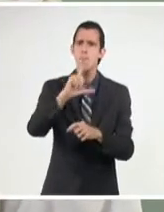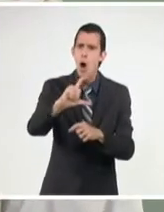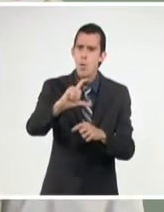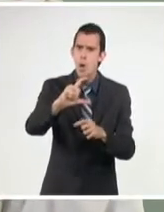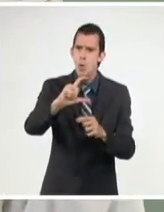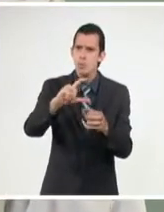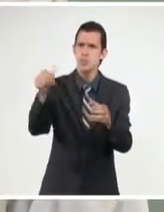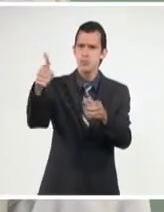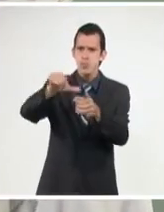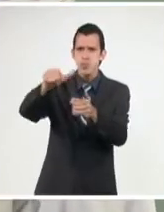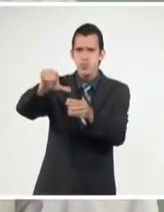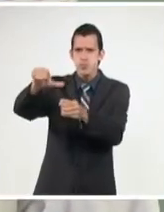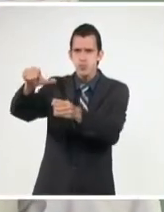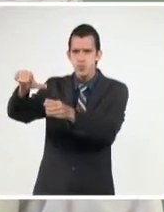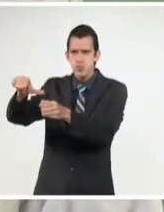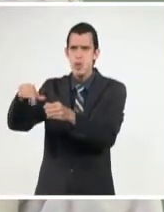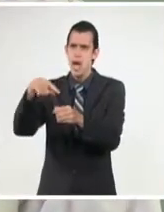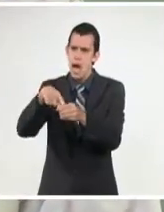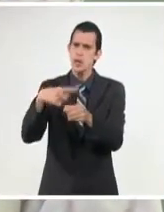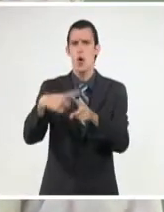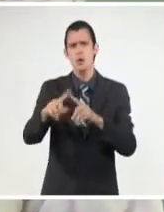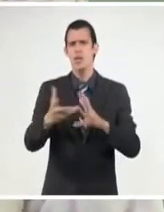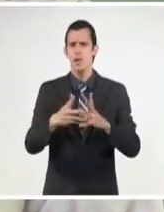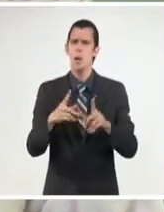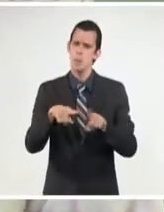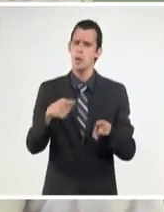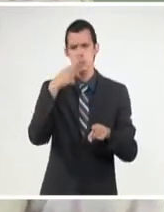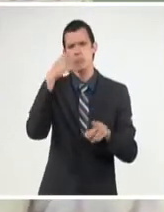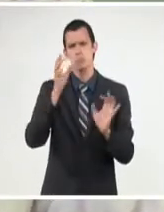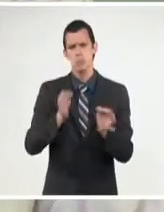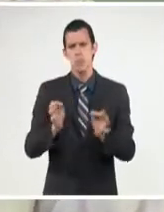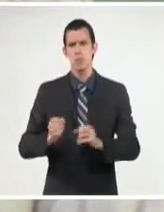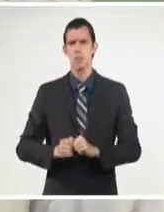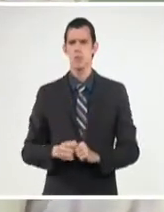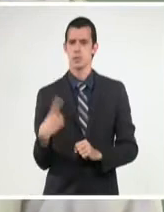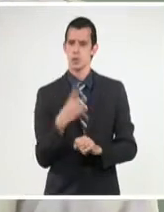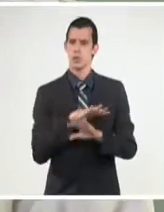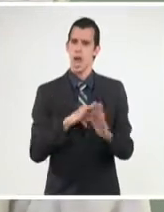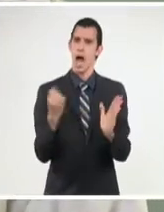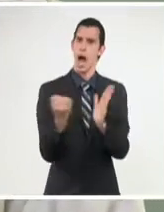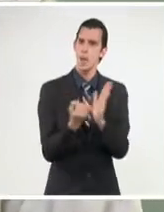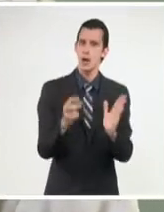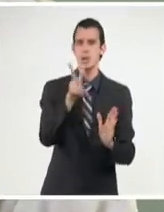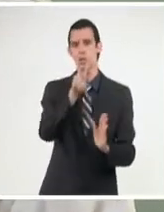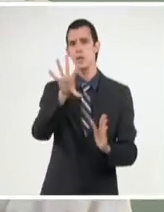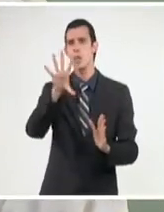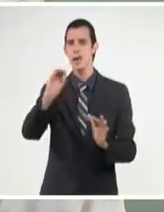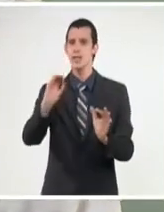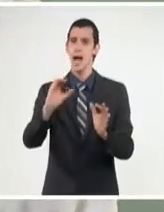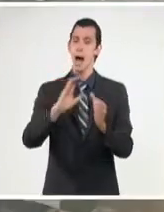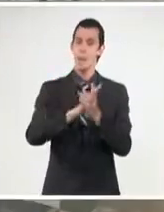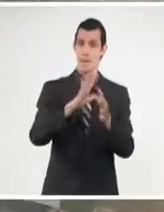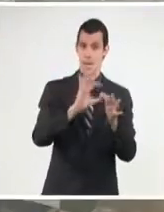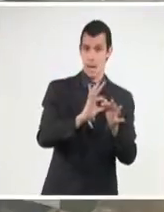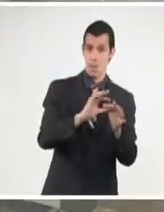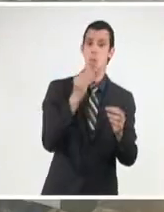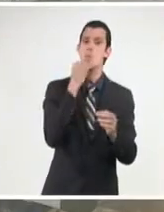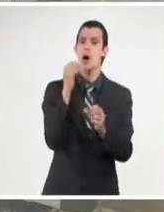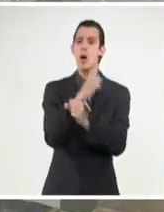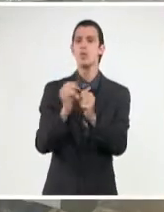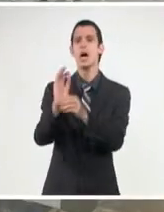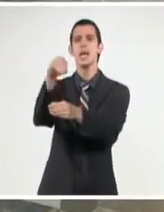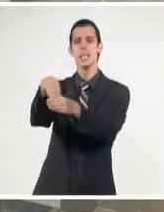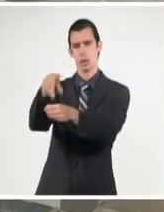introducir otra modalidad con la autorización también de la permetrina en frasco de 250 gramos para uso hospitalario. La